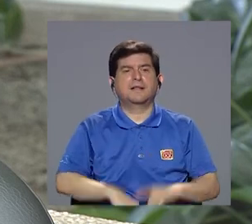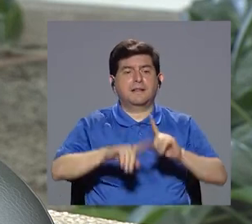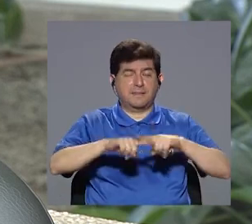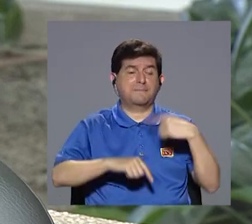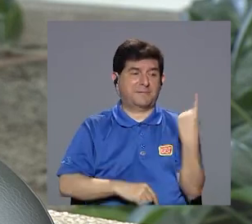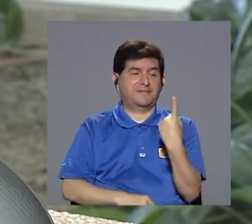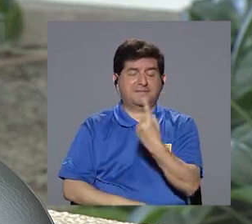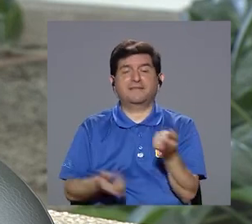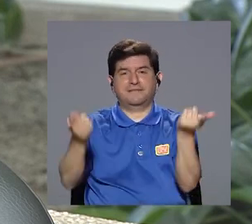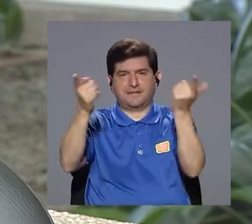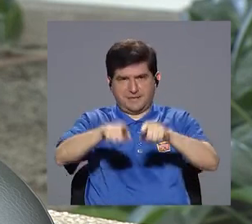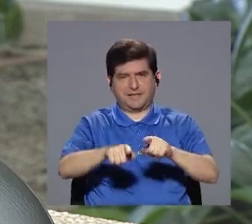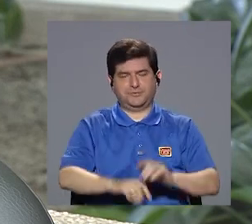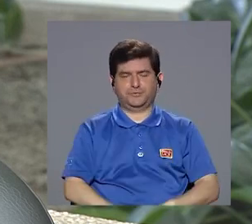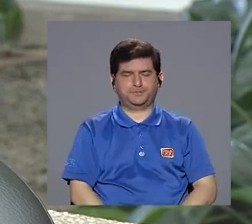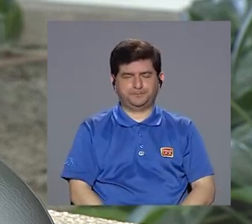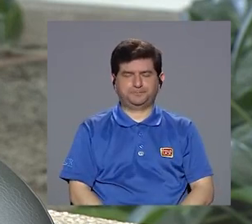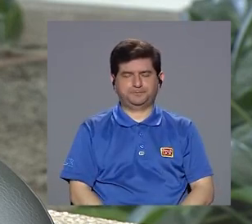depende de cada caso,